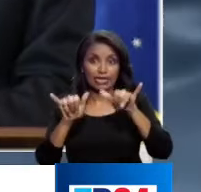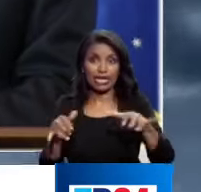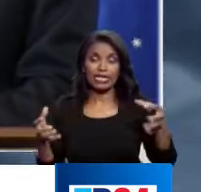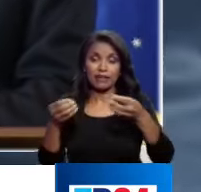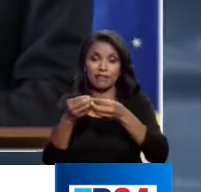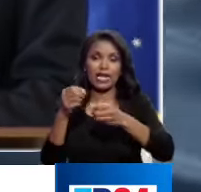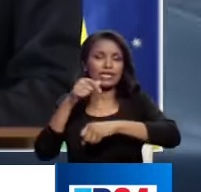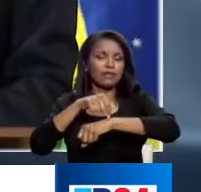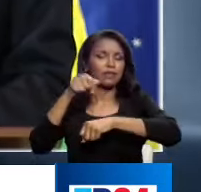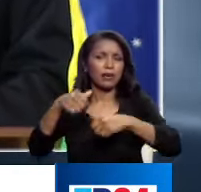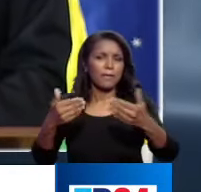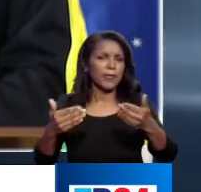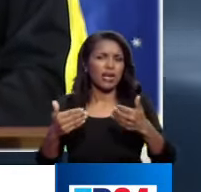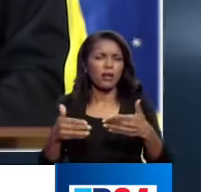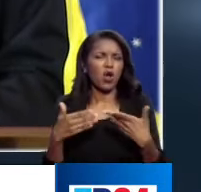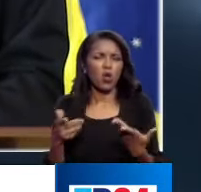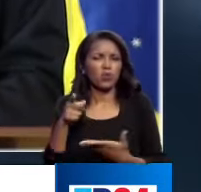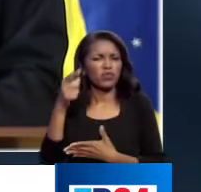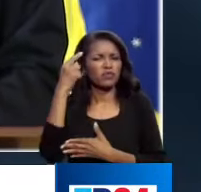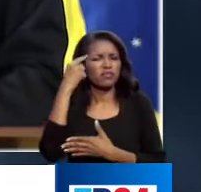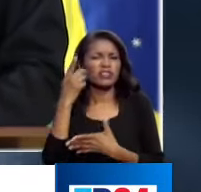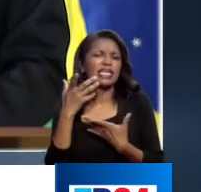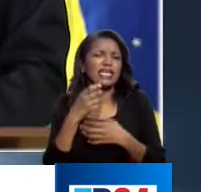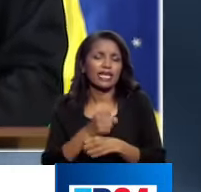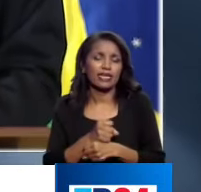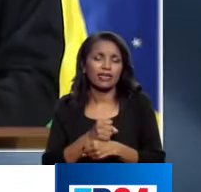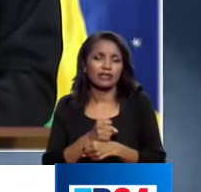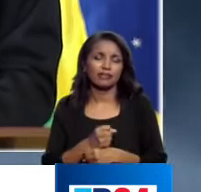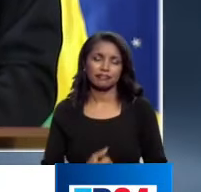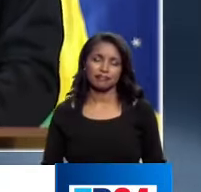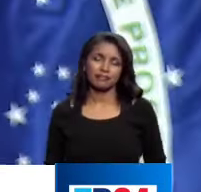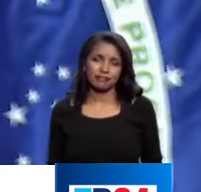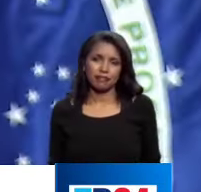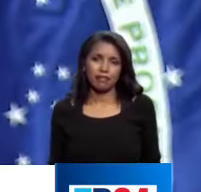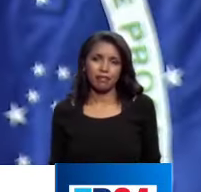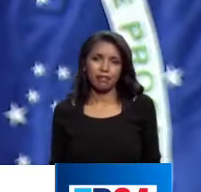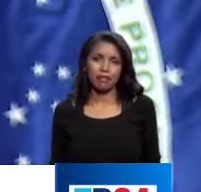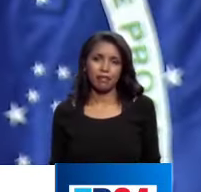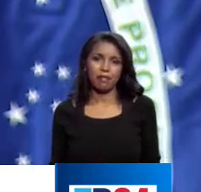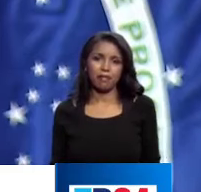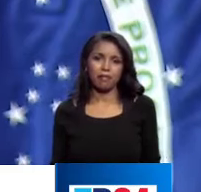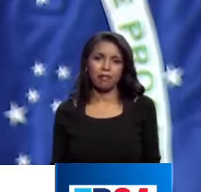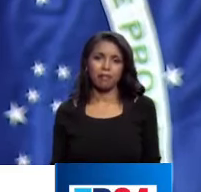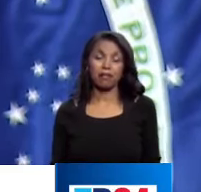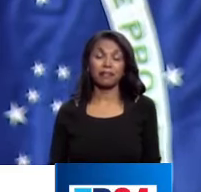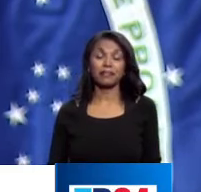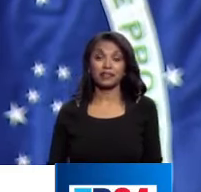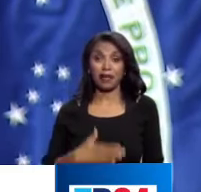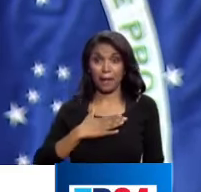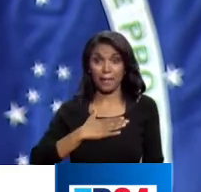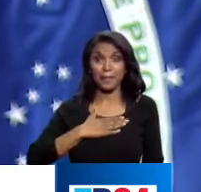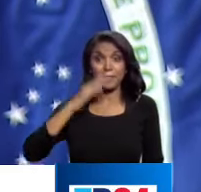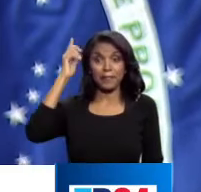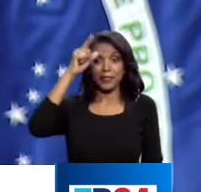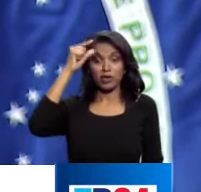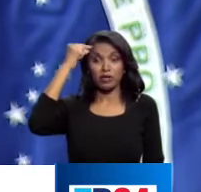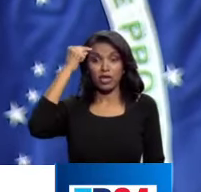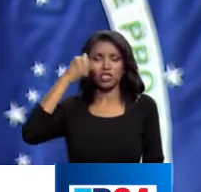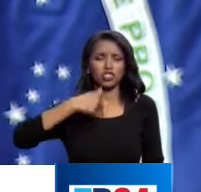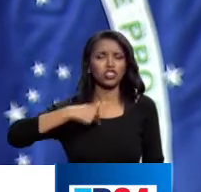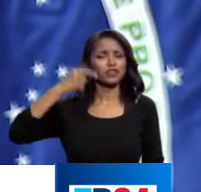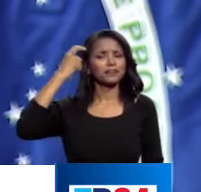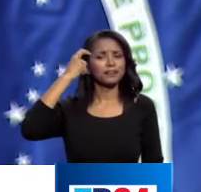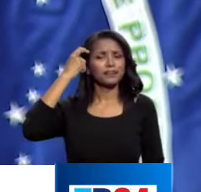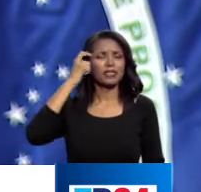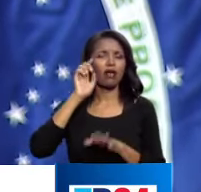mencionaba que llegan en cruceros, se van el mismo día, pero ¿cómo hacer que un turista se quede más tiempo? No, fíjese, ahí nosotros vamos a establecer unas políticas en